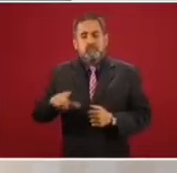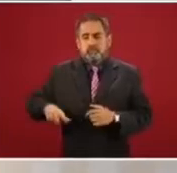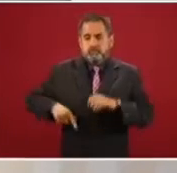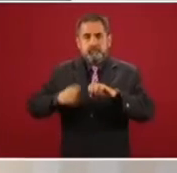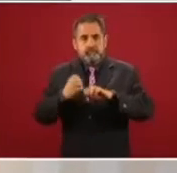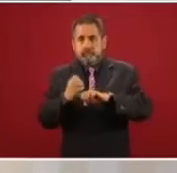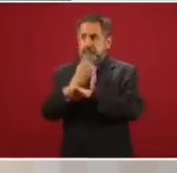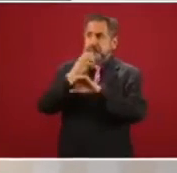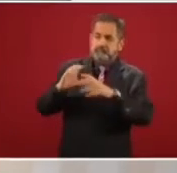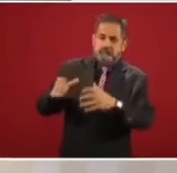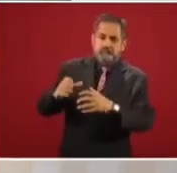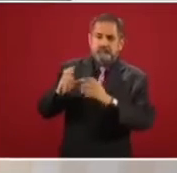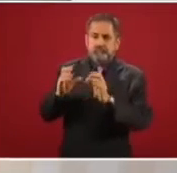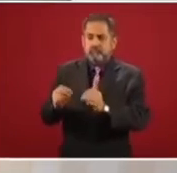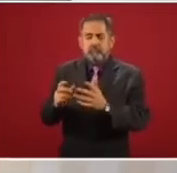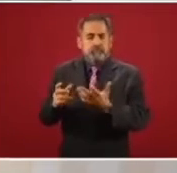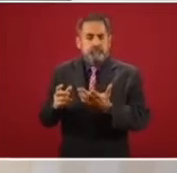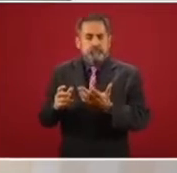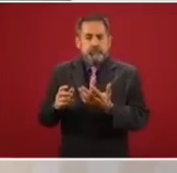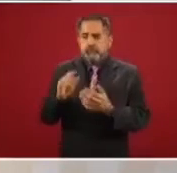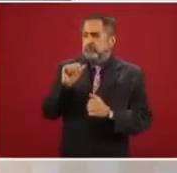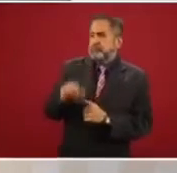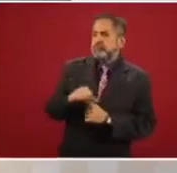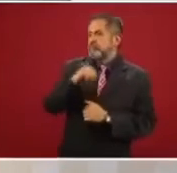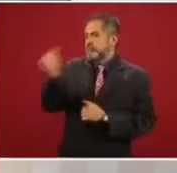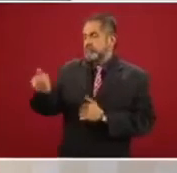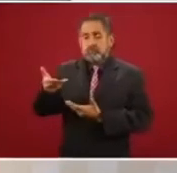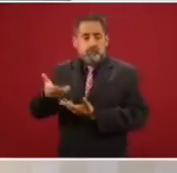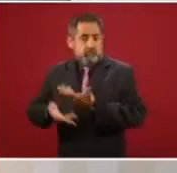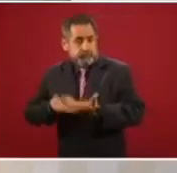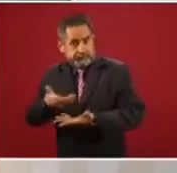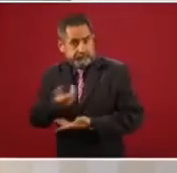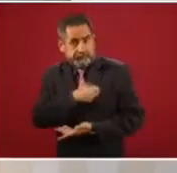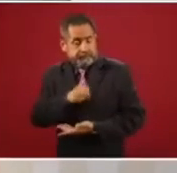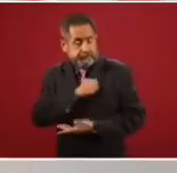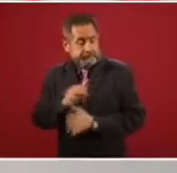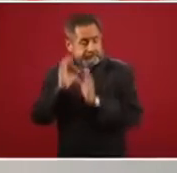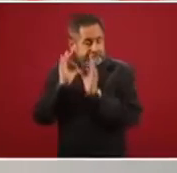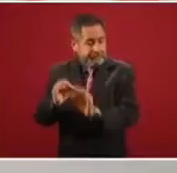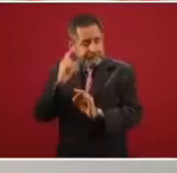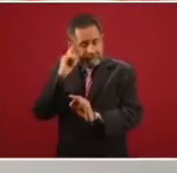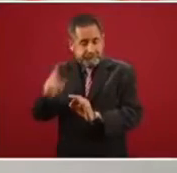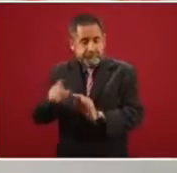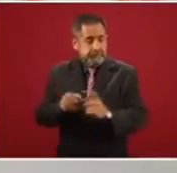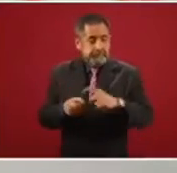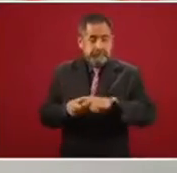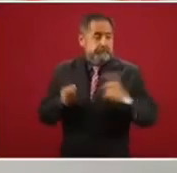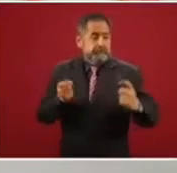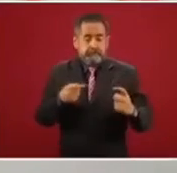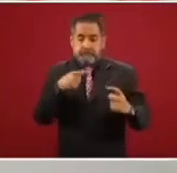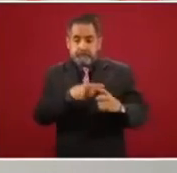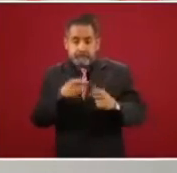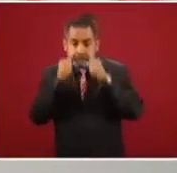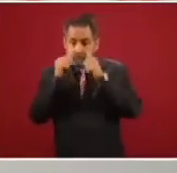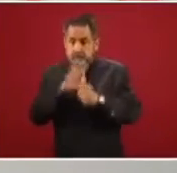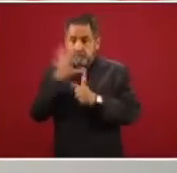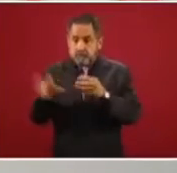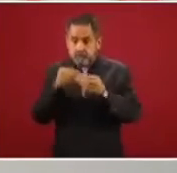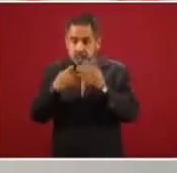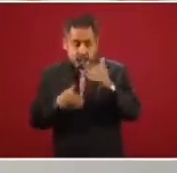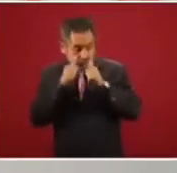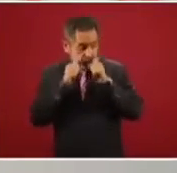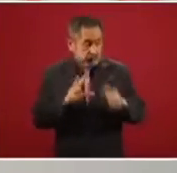digamos o de otro otro servicio de salud para población no derechohabiente que incluya todas estas